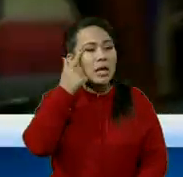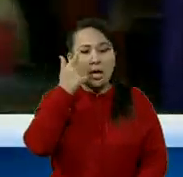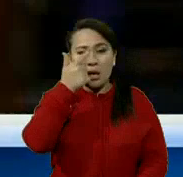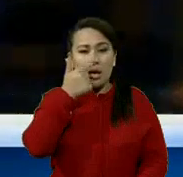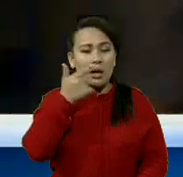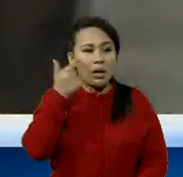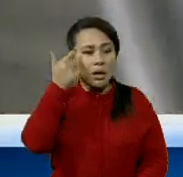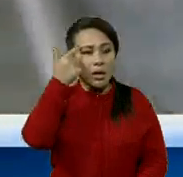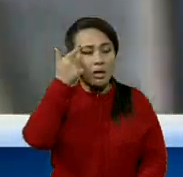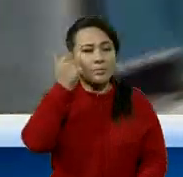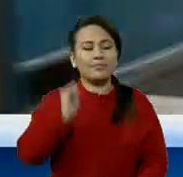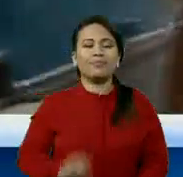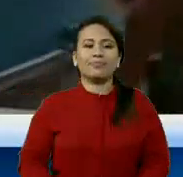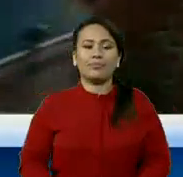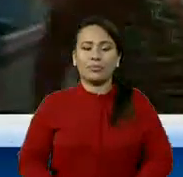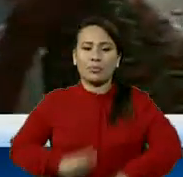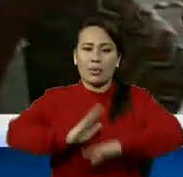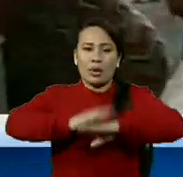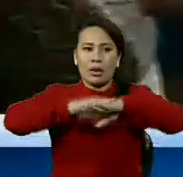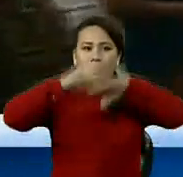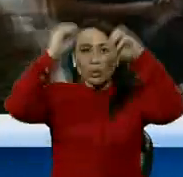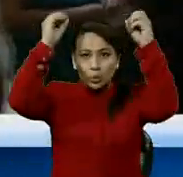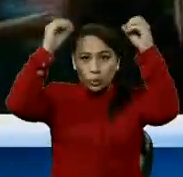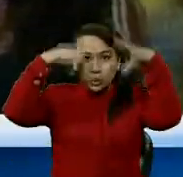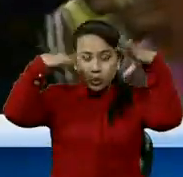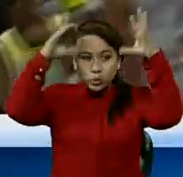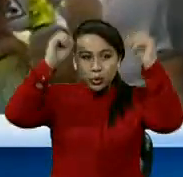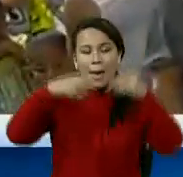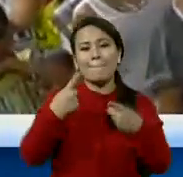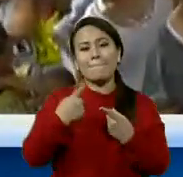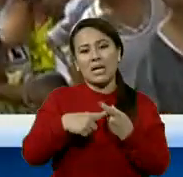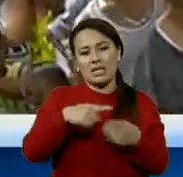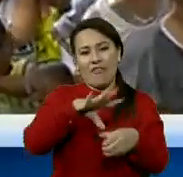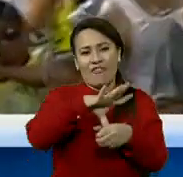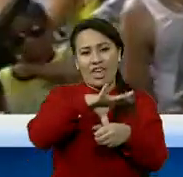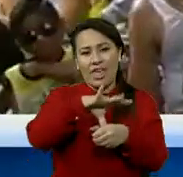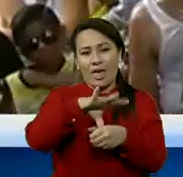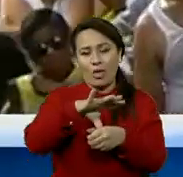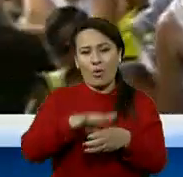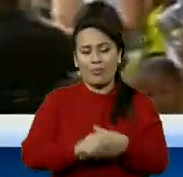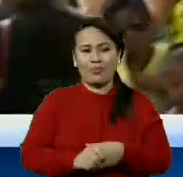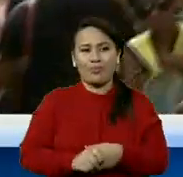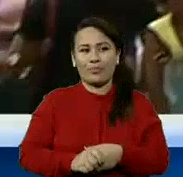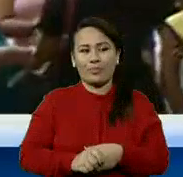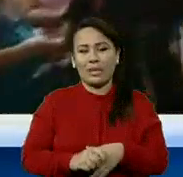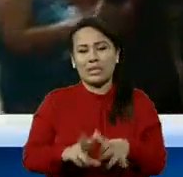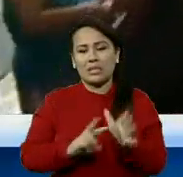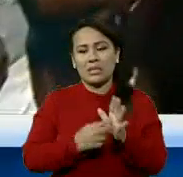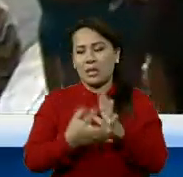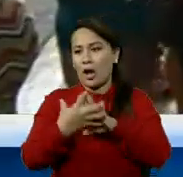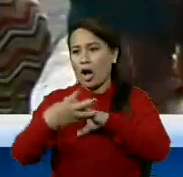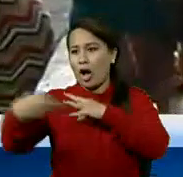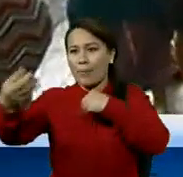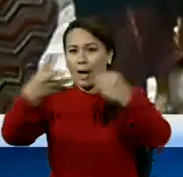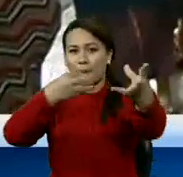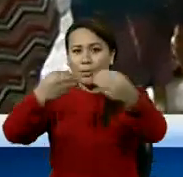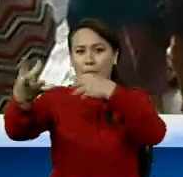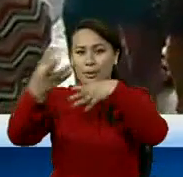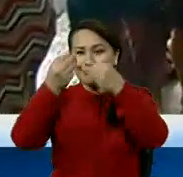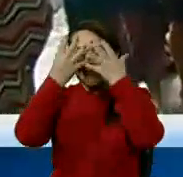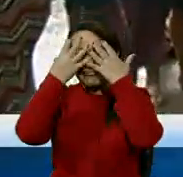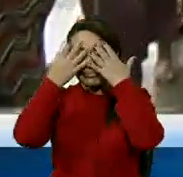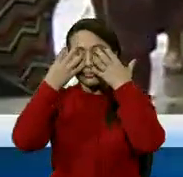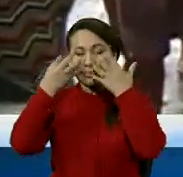en el puerto principal y los días de asueto por el feriado de carnaval ayudaron o incidieron en